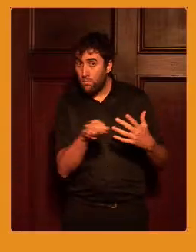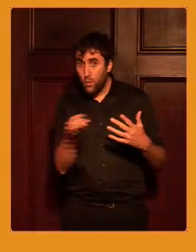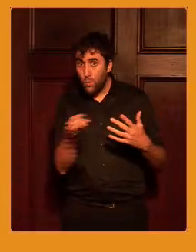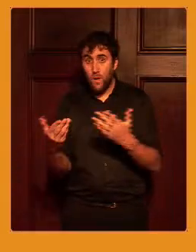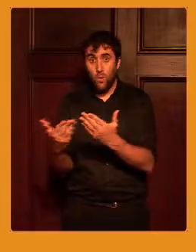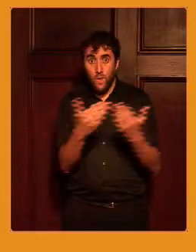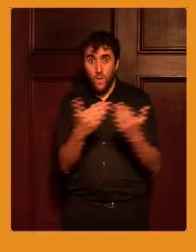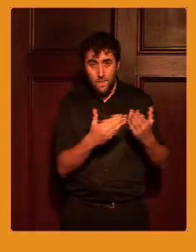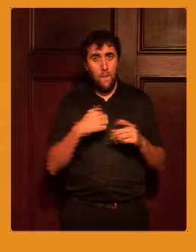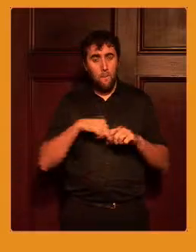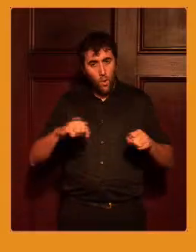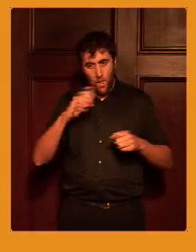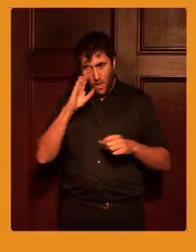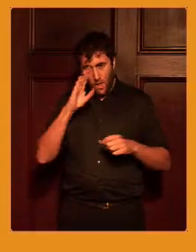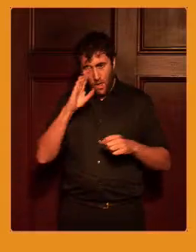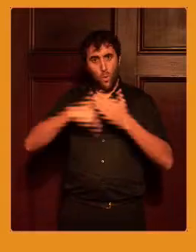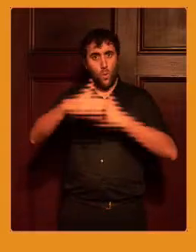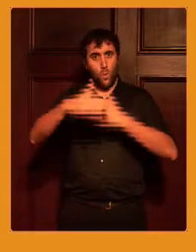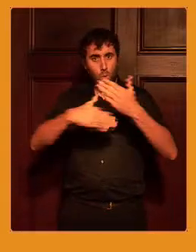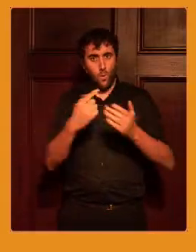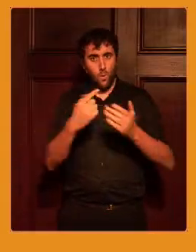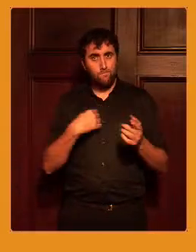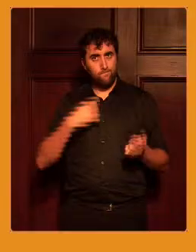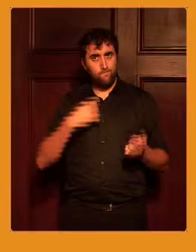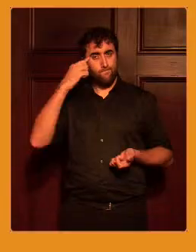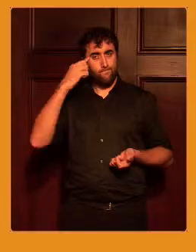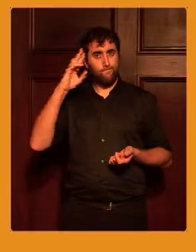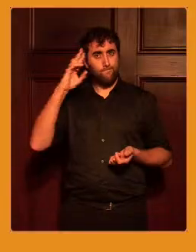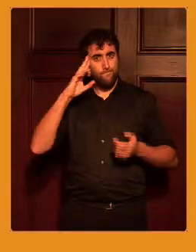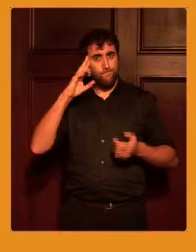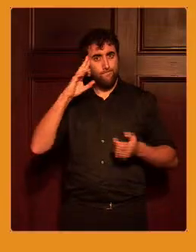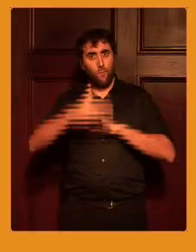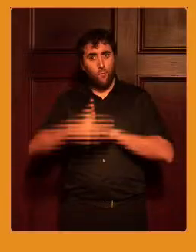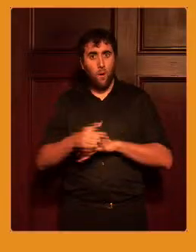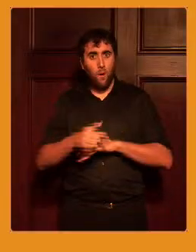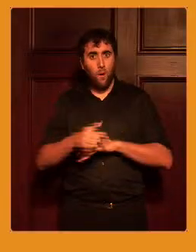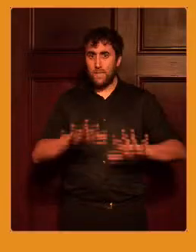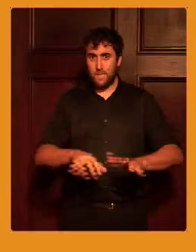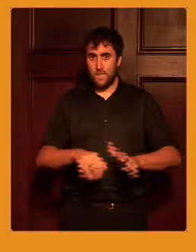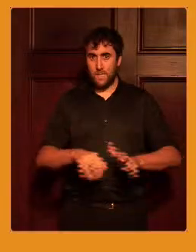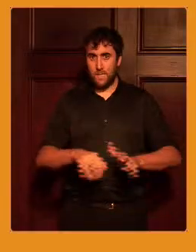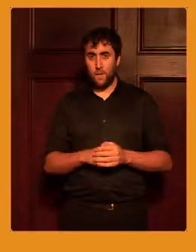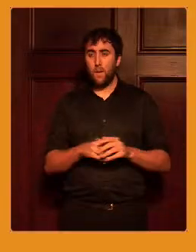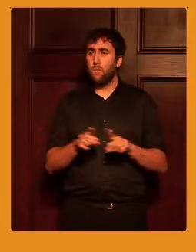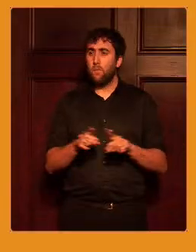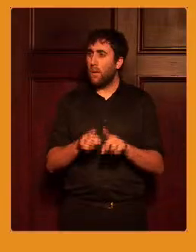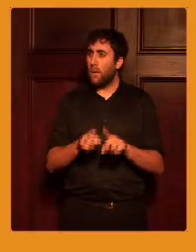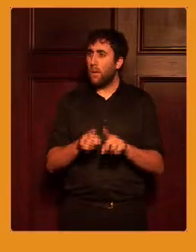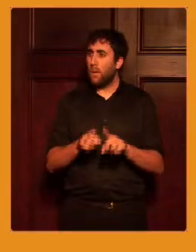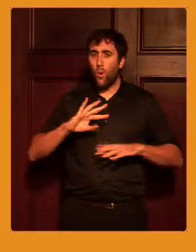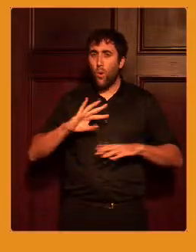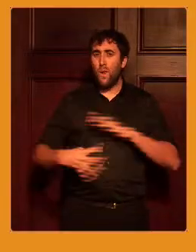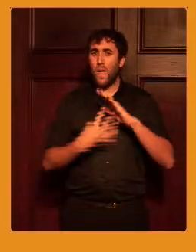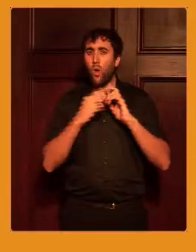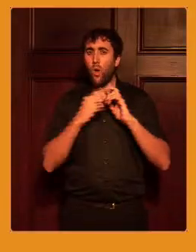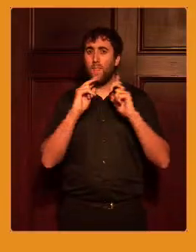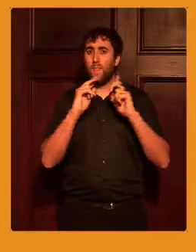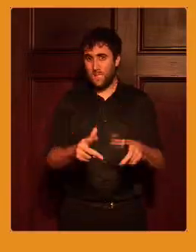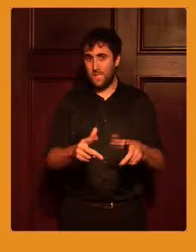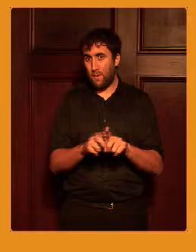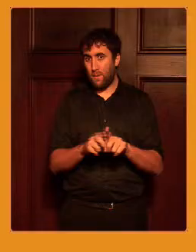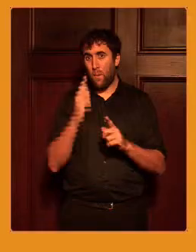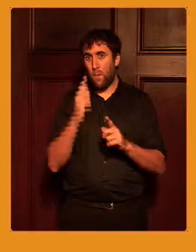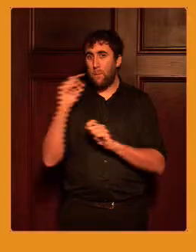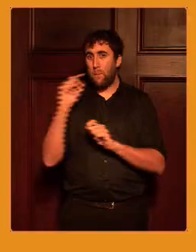pensamiento crítico y creativo y use la tecnología con ética, algo que Ernesto hoy destacaba en su